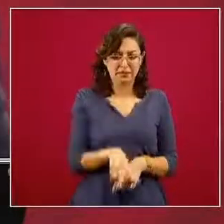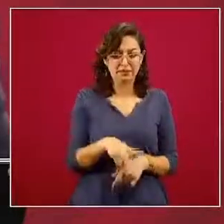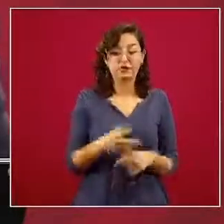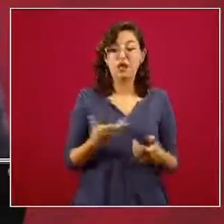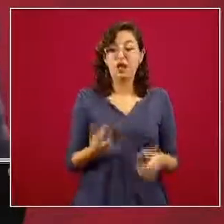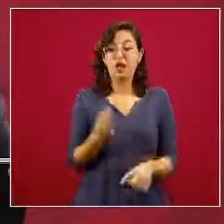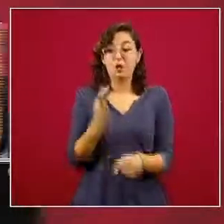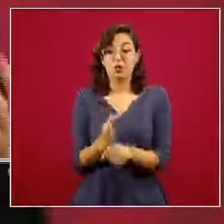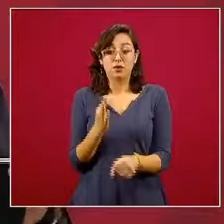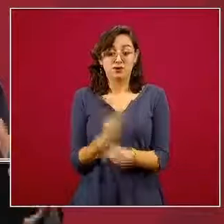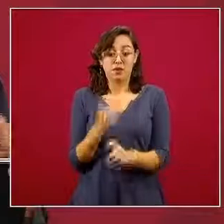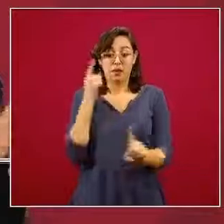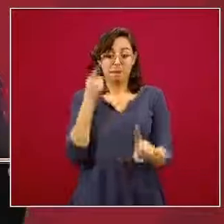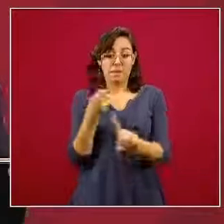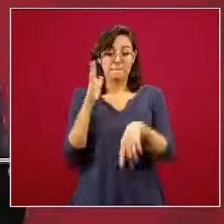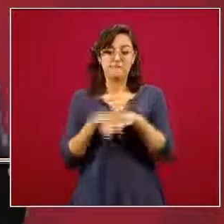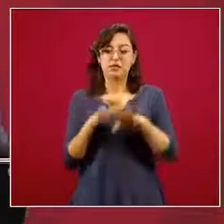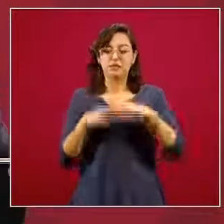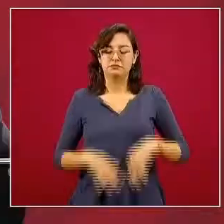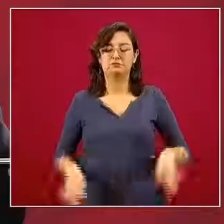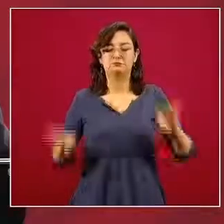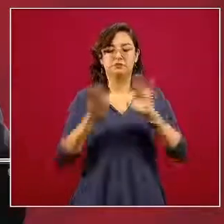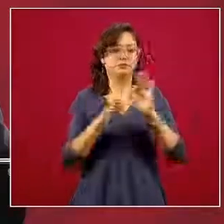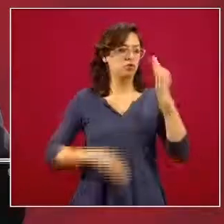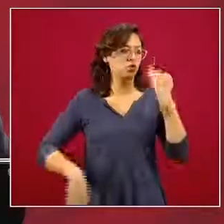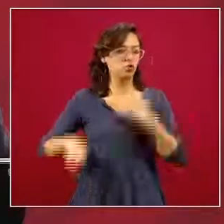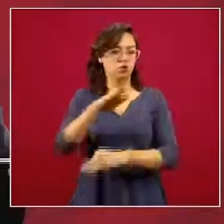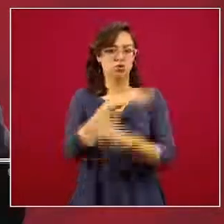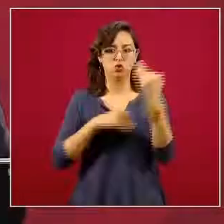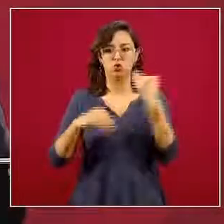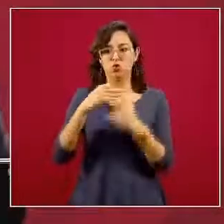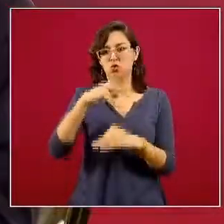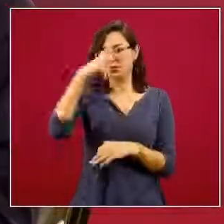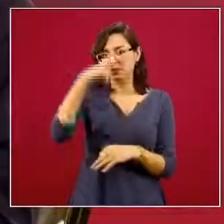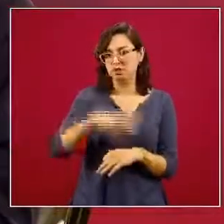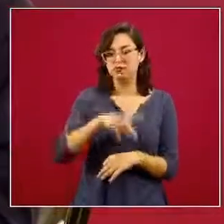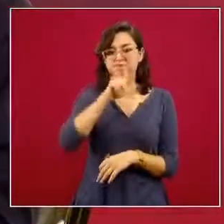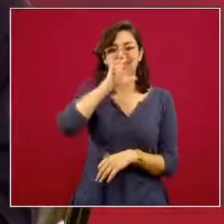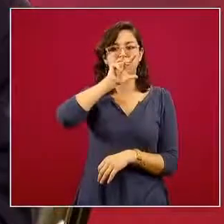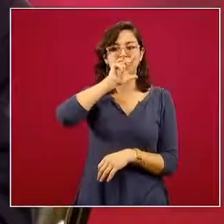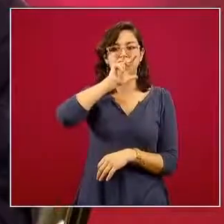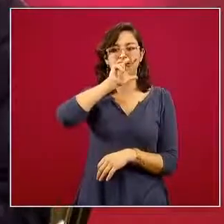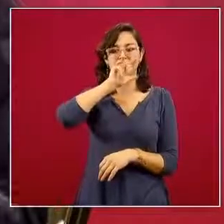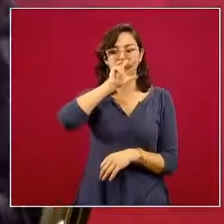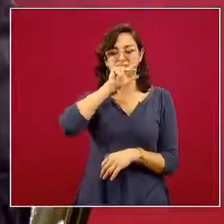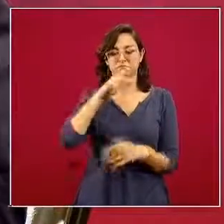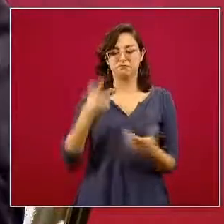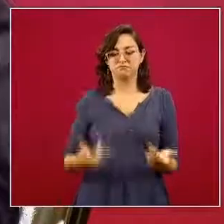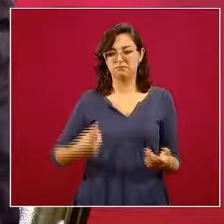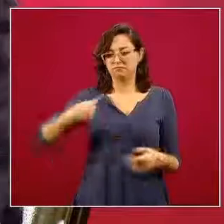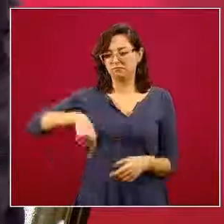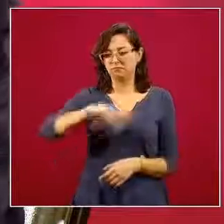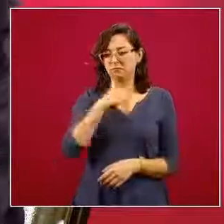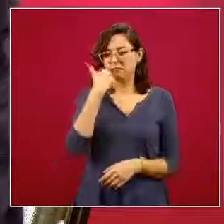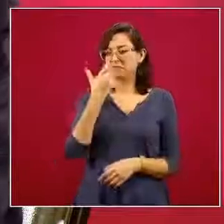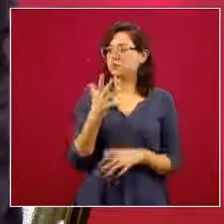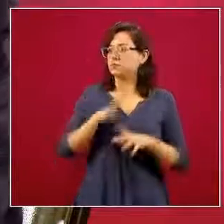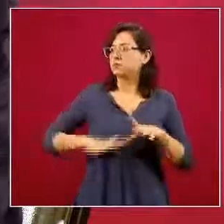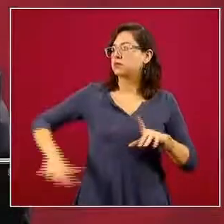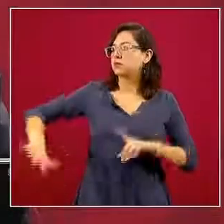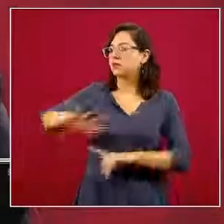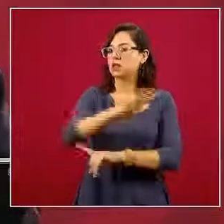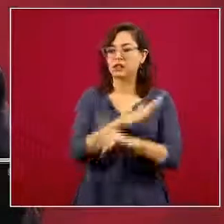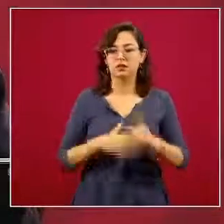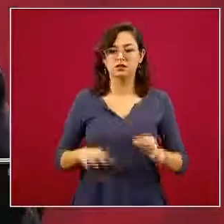mensaje ahorita, y supongo que es el que nos preocupa a todas y todos los mexicanos, que queremos el bienestar de nuestra